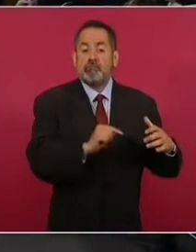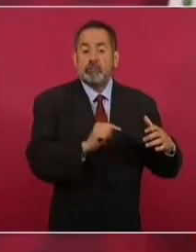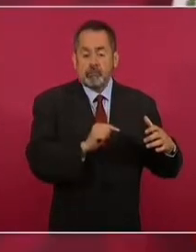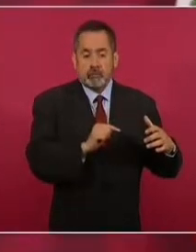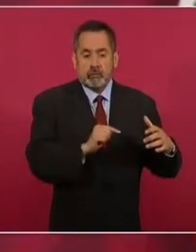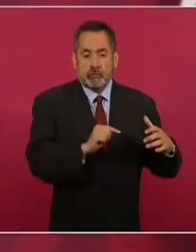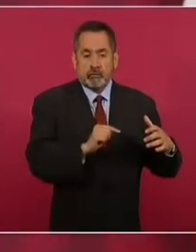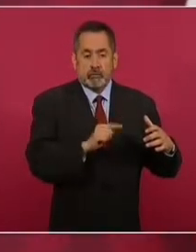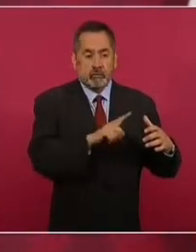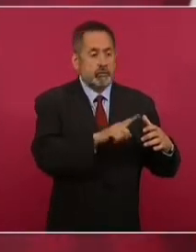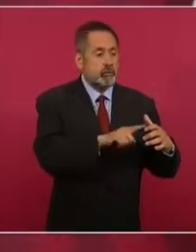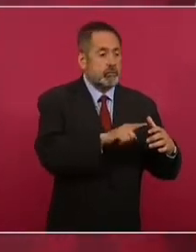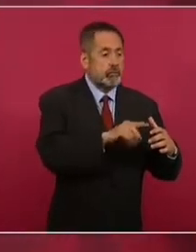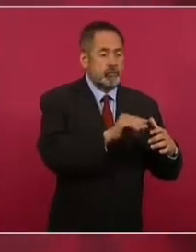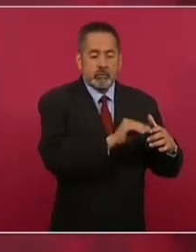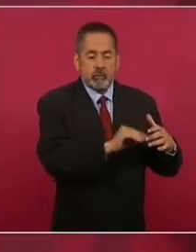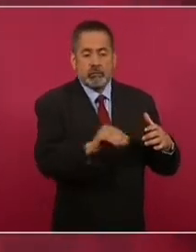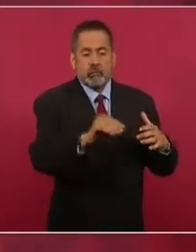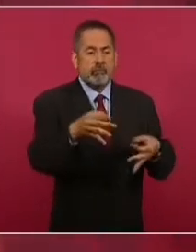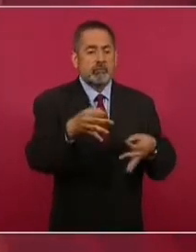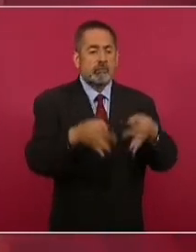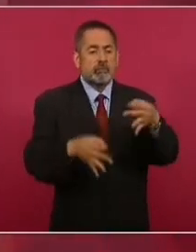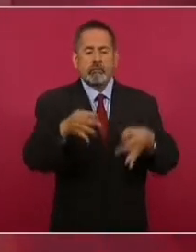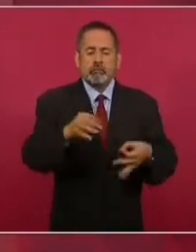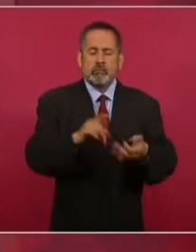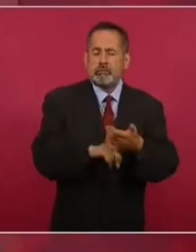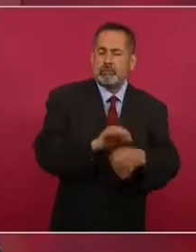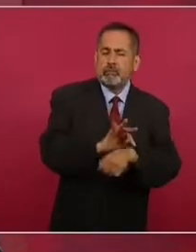en esos tribunales.